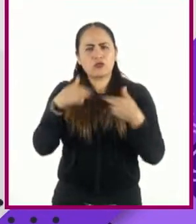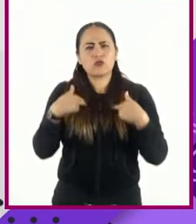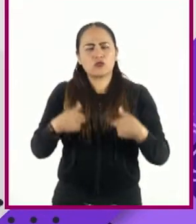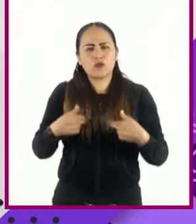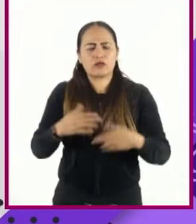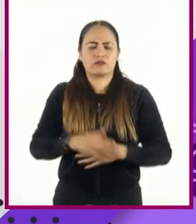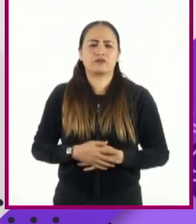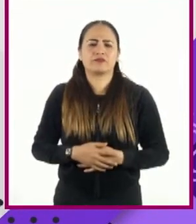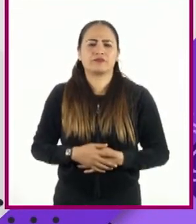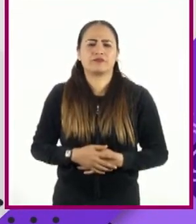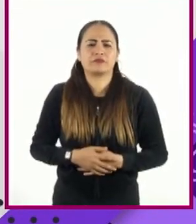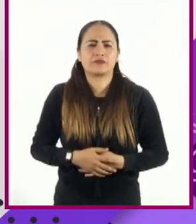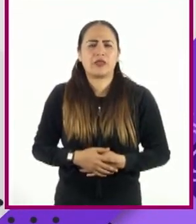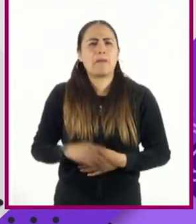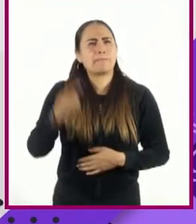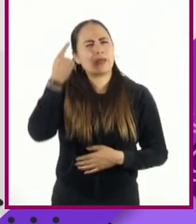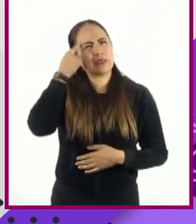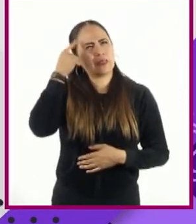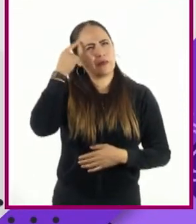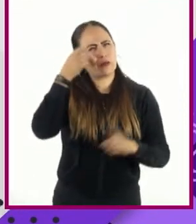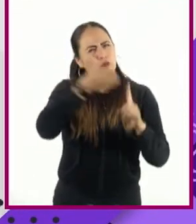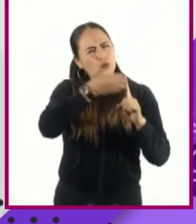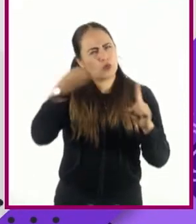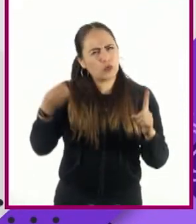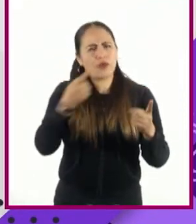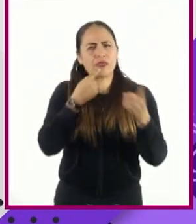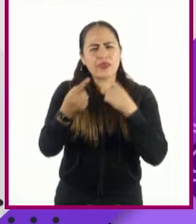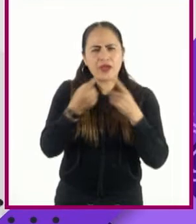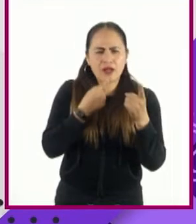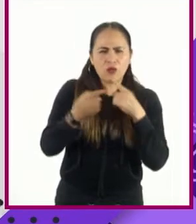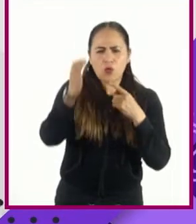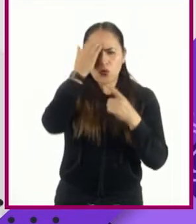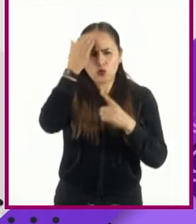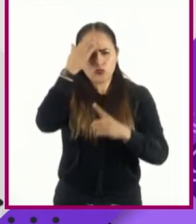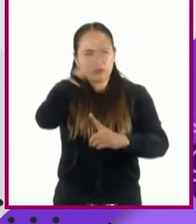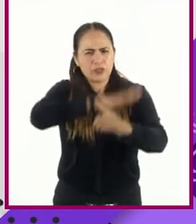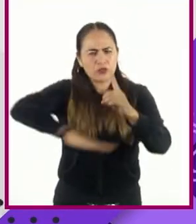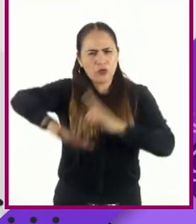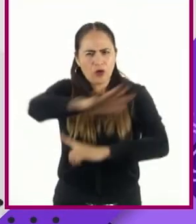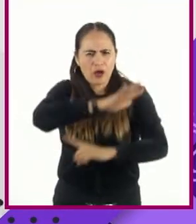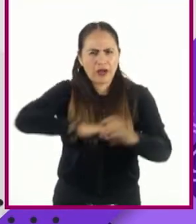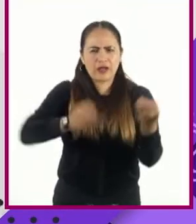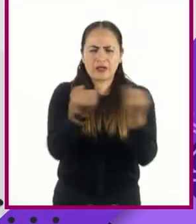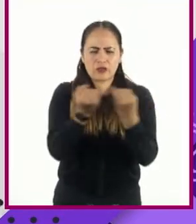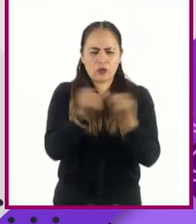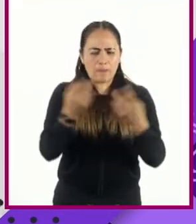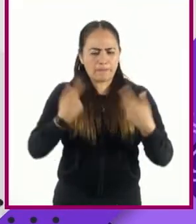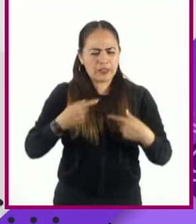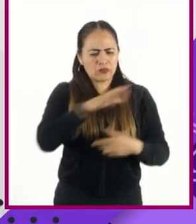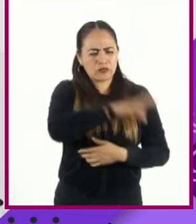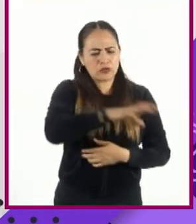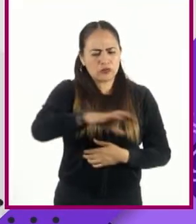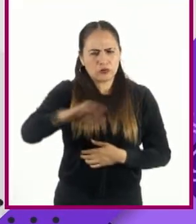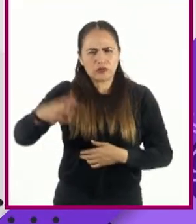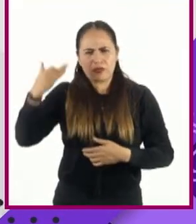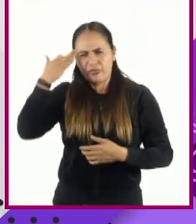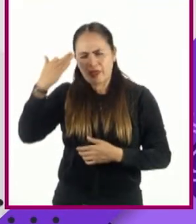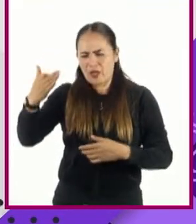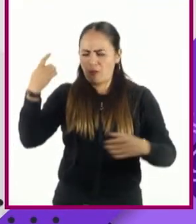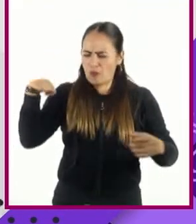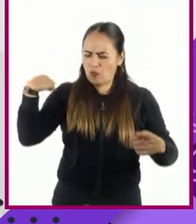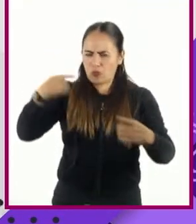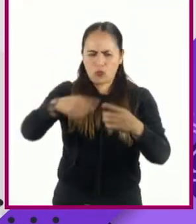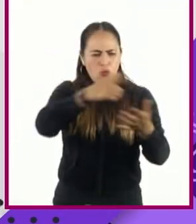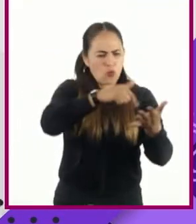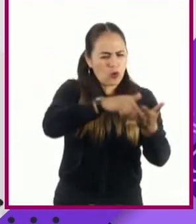Empleemos el pensamiento crítico, el diálogo, el conocimiento del medio, el conocimiento de las sociedades en el tiempo y el espacio,